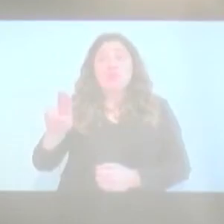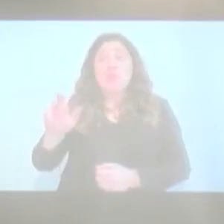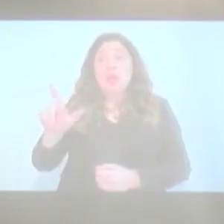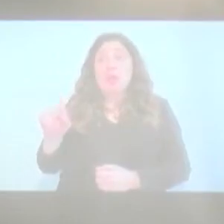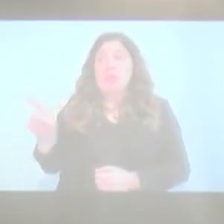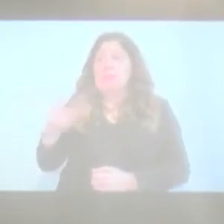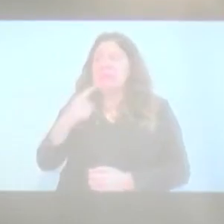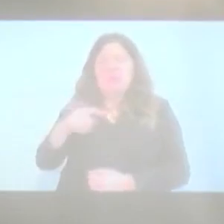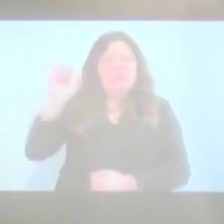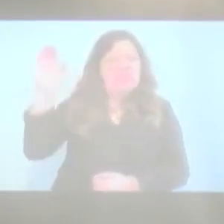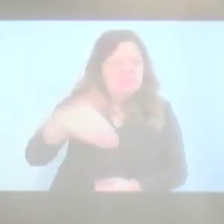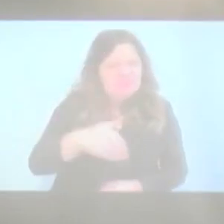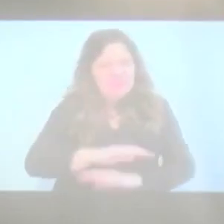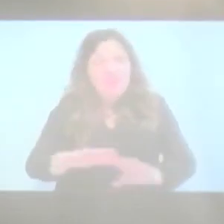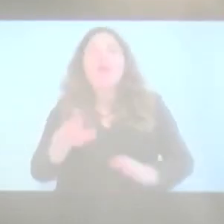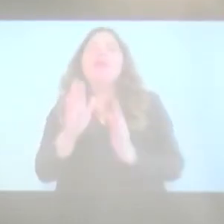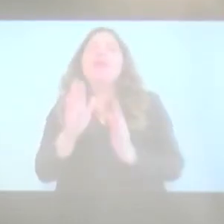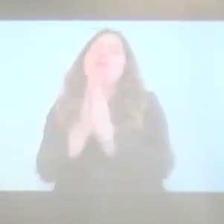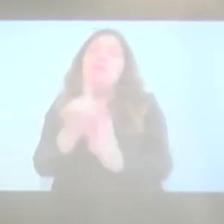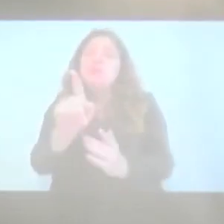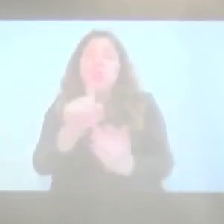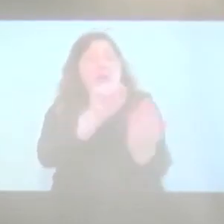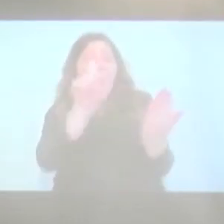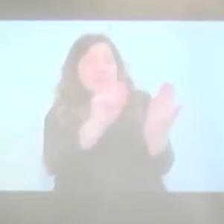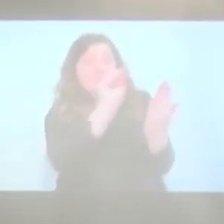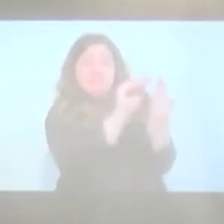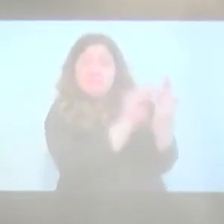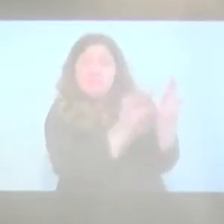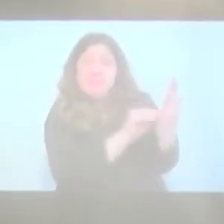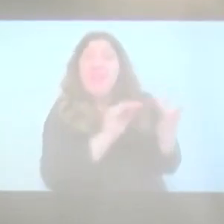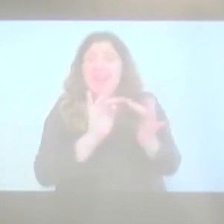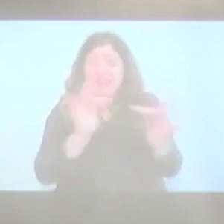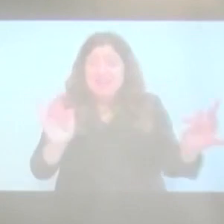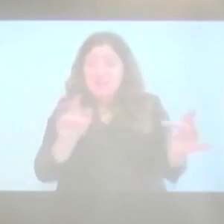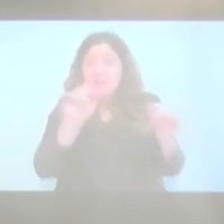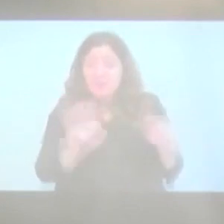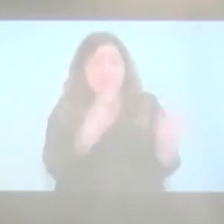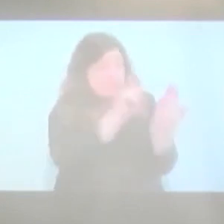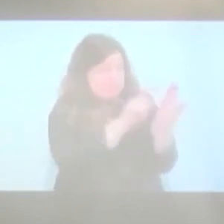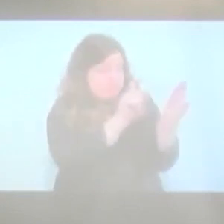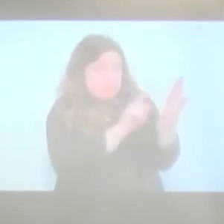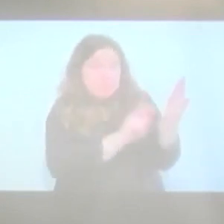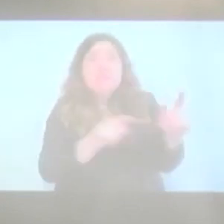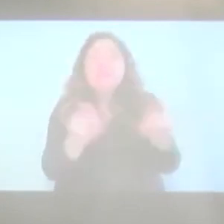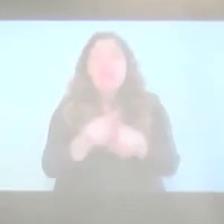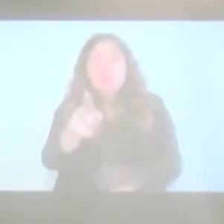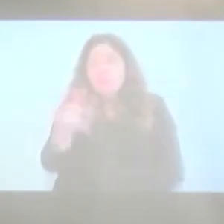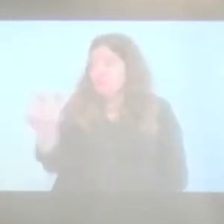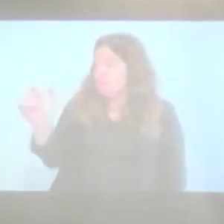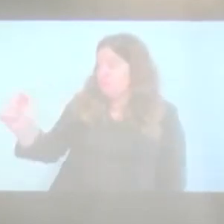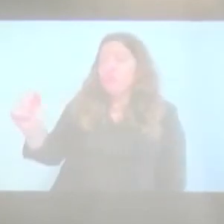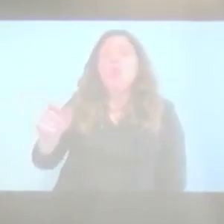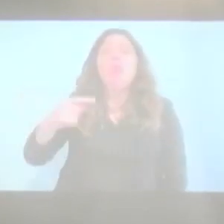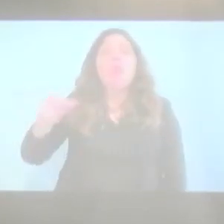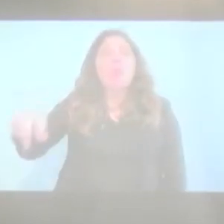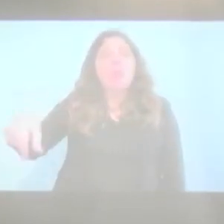recuerden contestar la encuesta online, que lo compartimos online y también en la sala está el QR allá atrás.